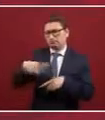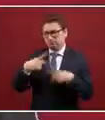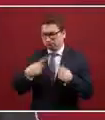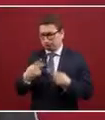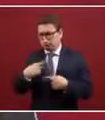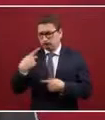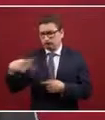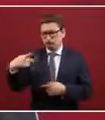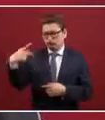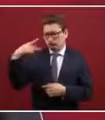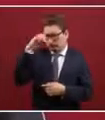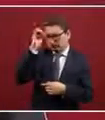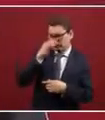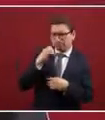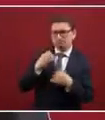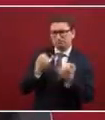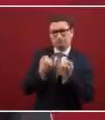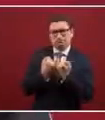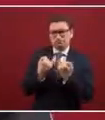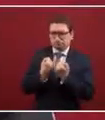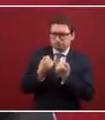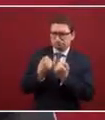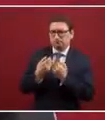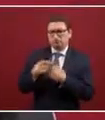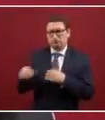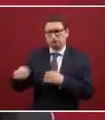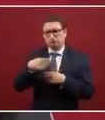opinión sobre el asunto y los escucho.